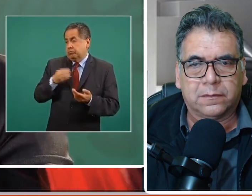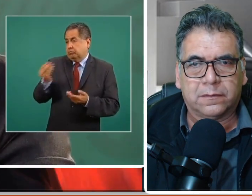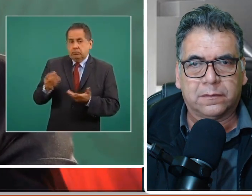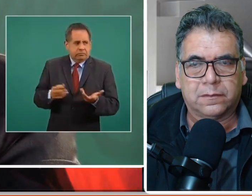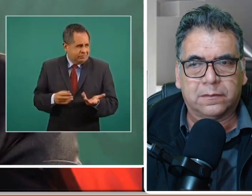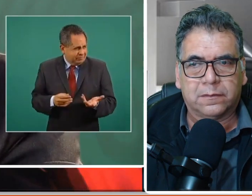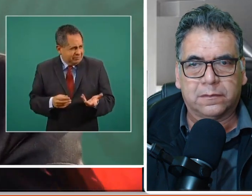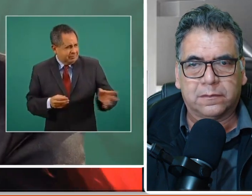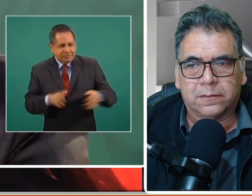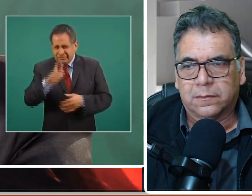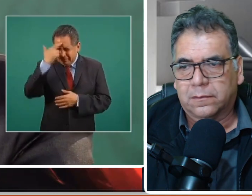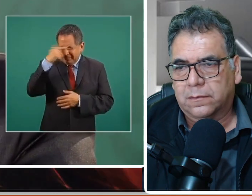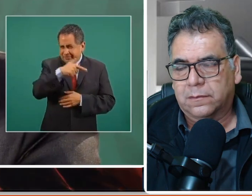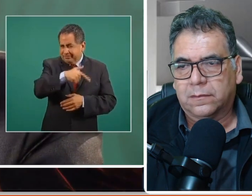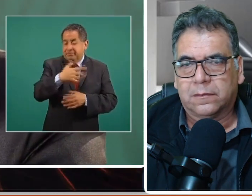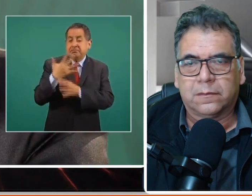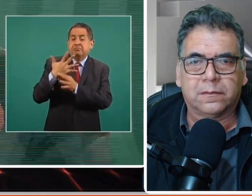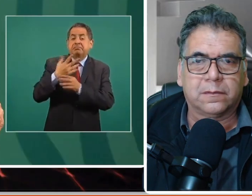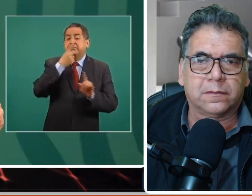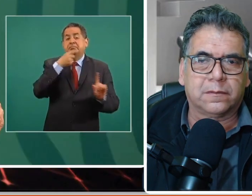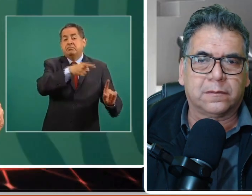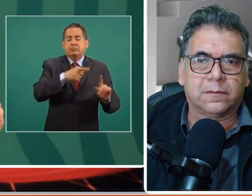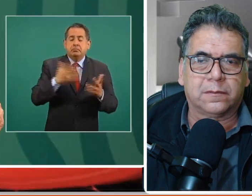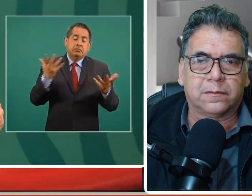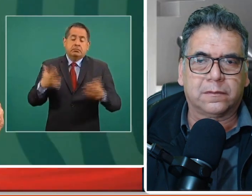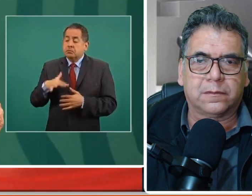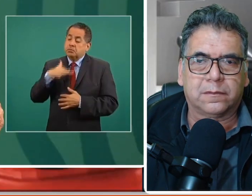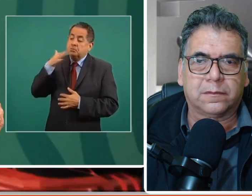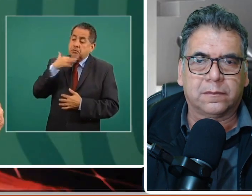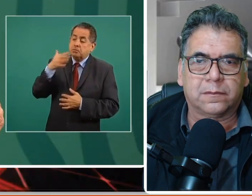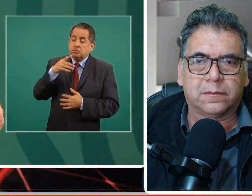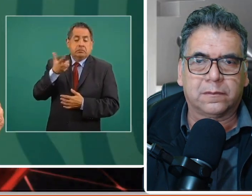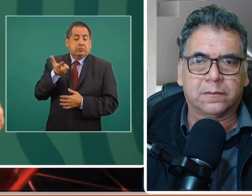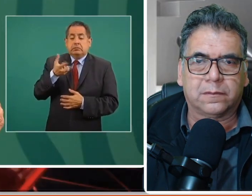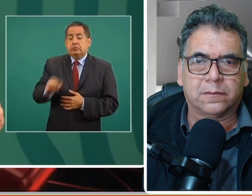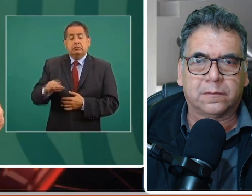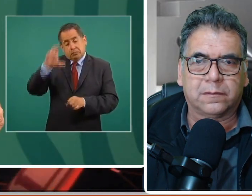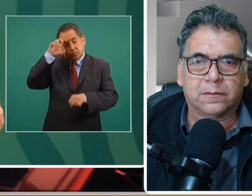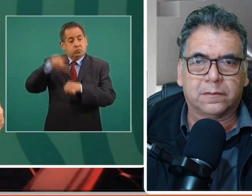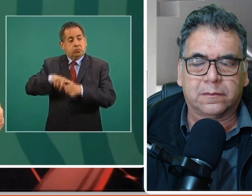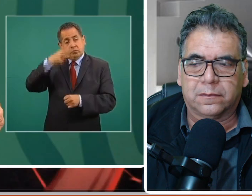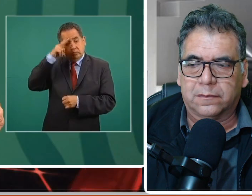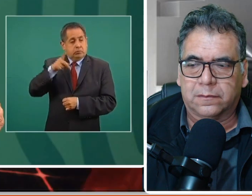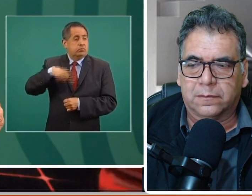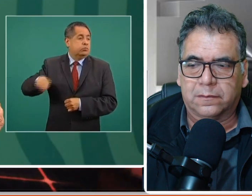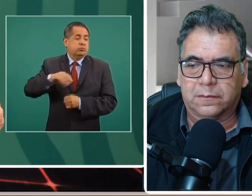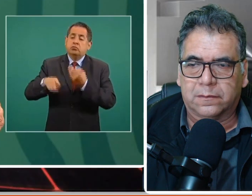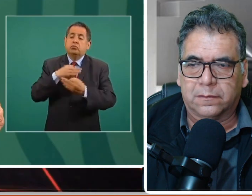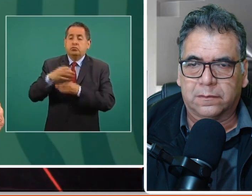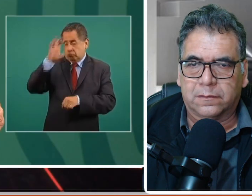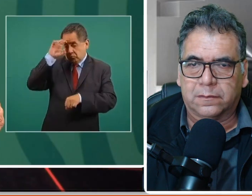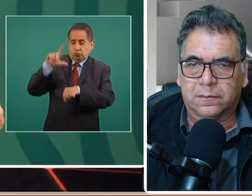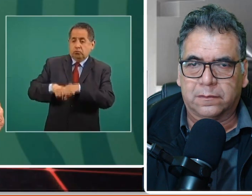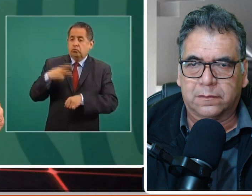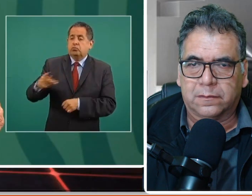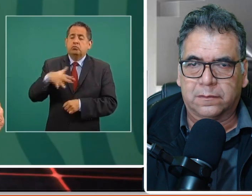Acuérdense que llegaron a decir que la corrupción era parte de la cultura del pueblo de México. Una